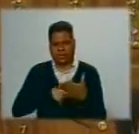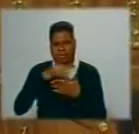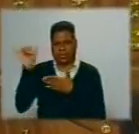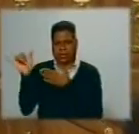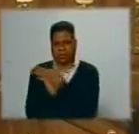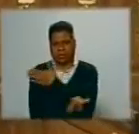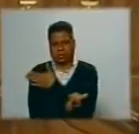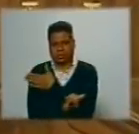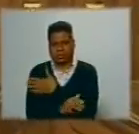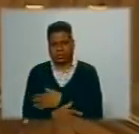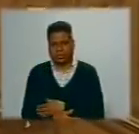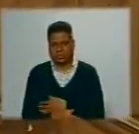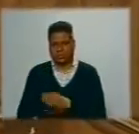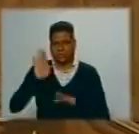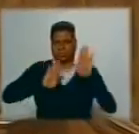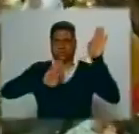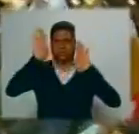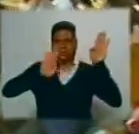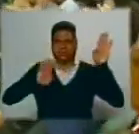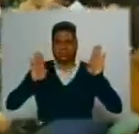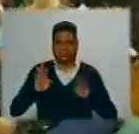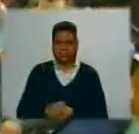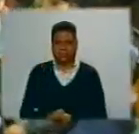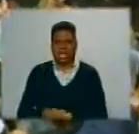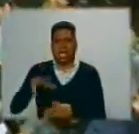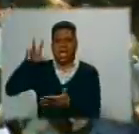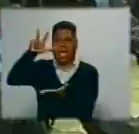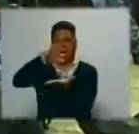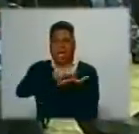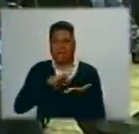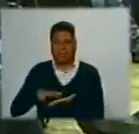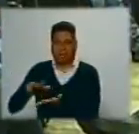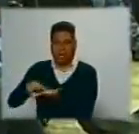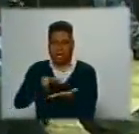por Melvin Maldonado. Aprobado.